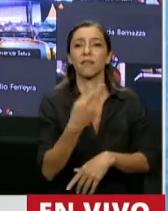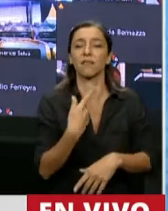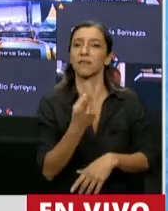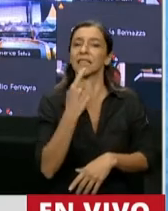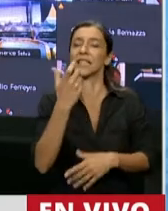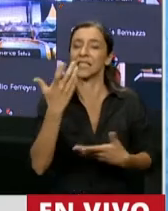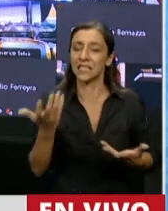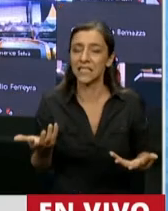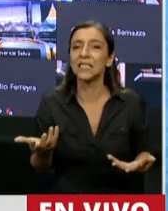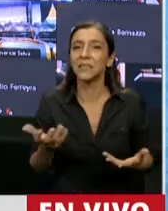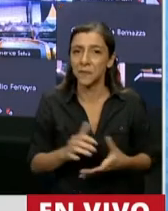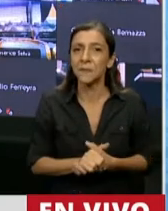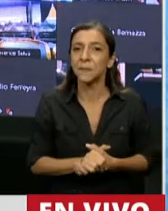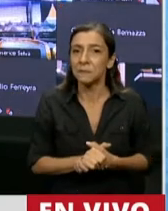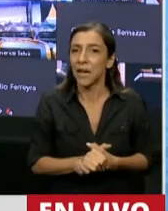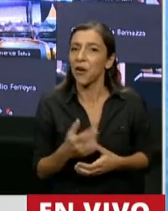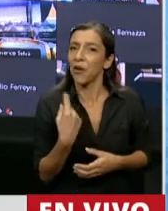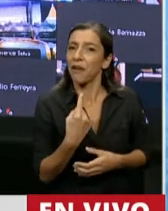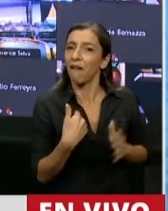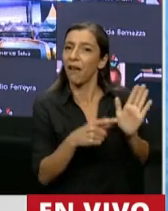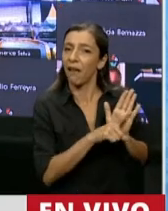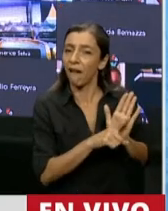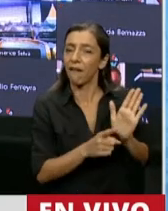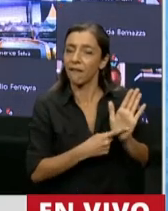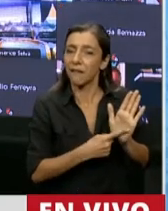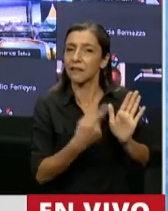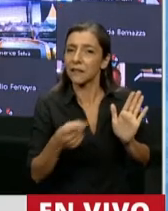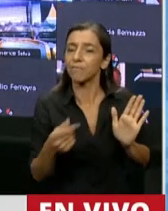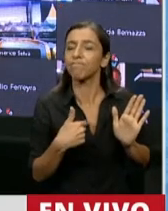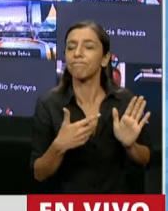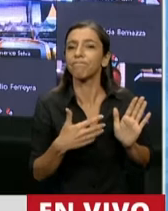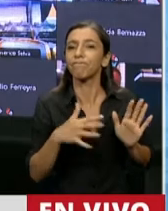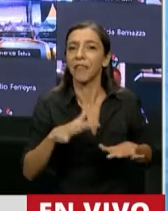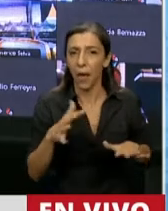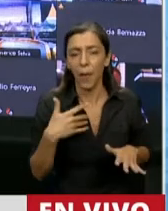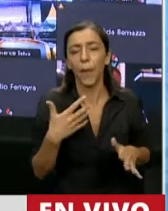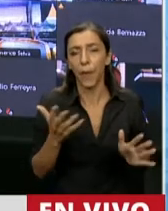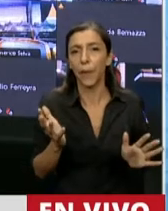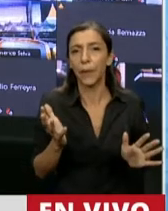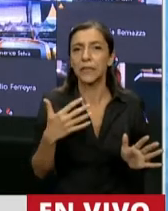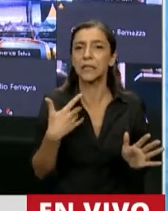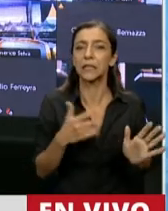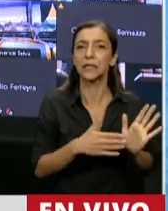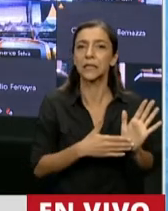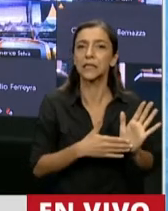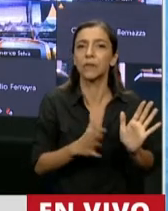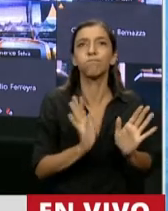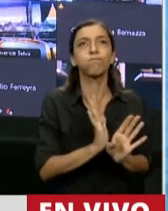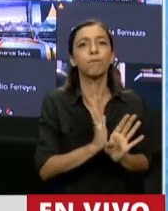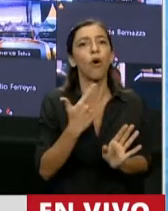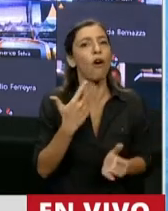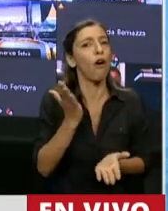claramente las leyes ni los reglamentos pueden establecer ni